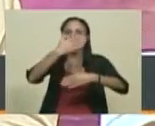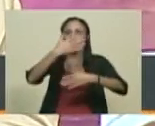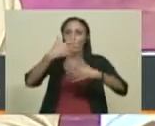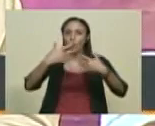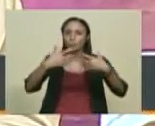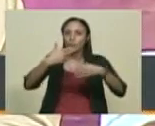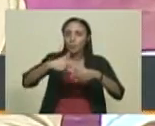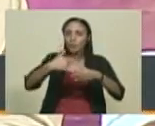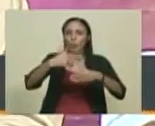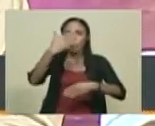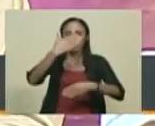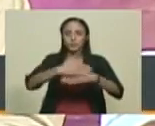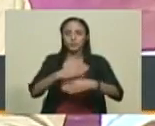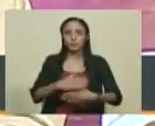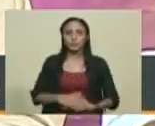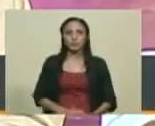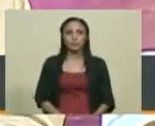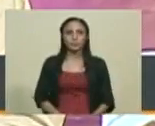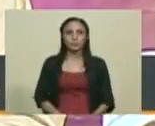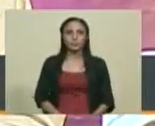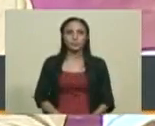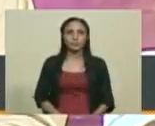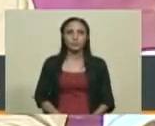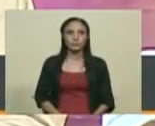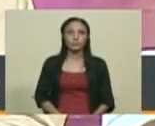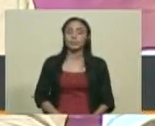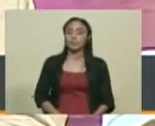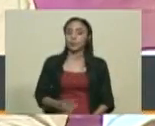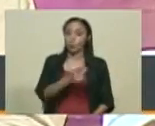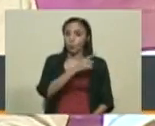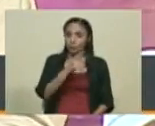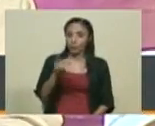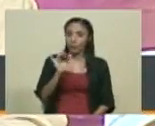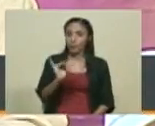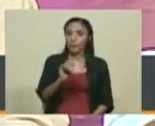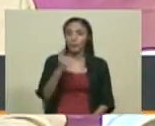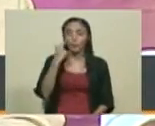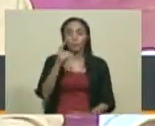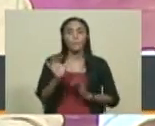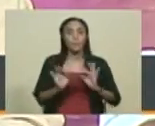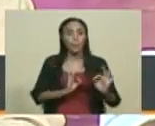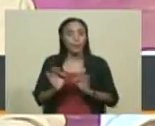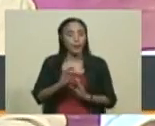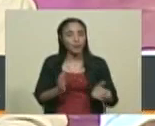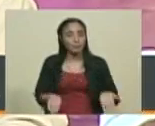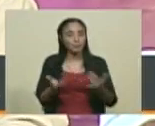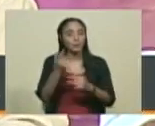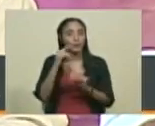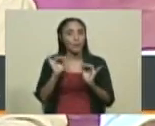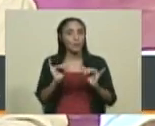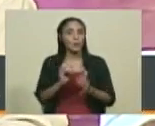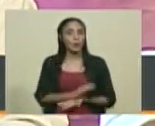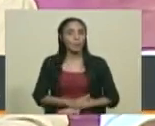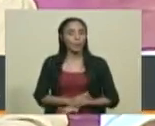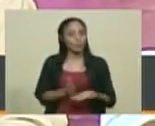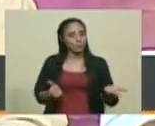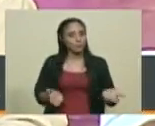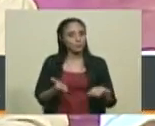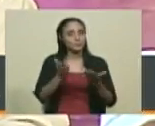contra Venezuela y PDVSA. Ustedes nos tenemos que preparar para el día en que